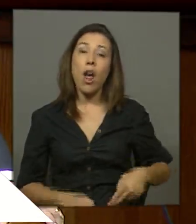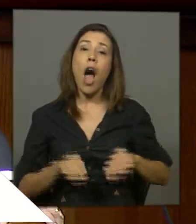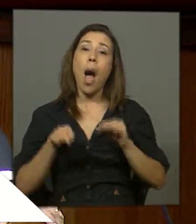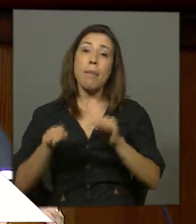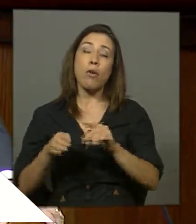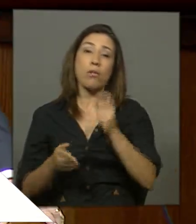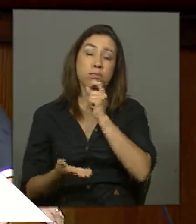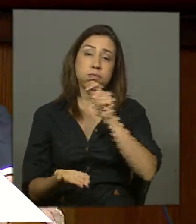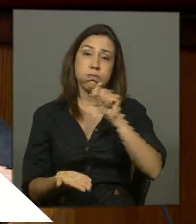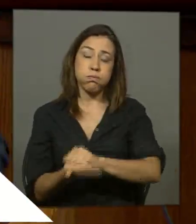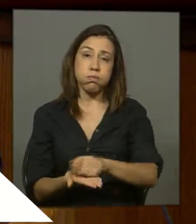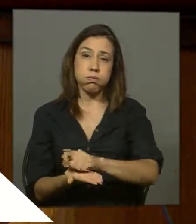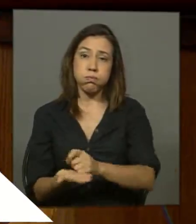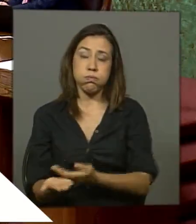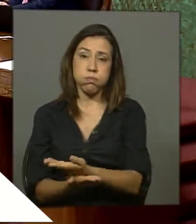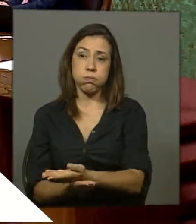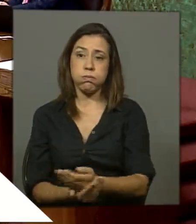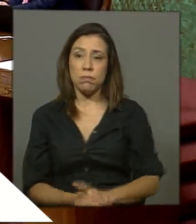esa